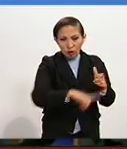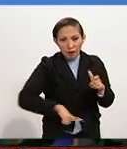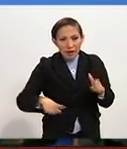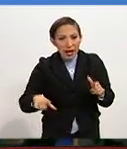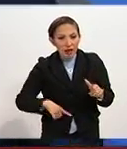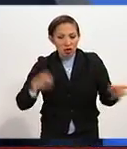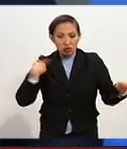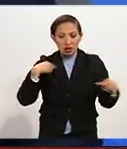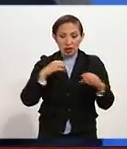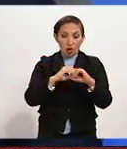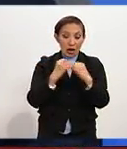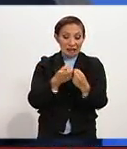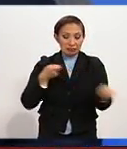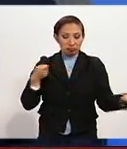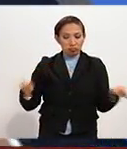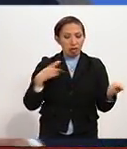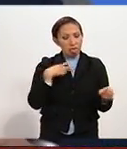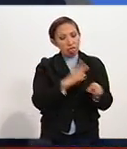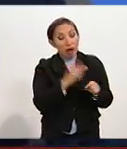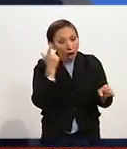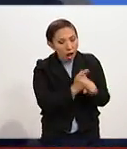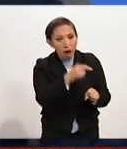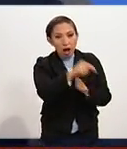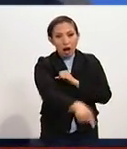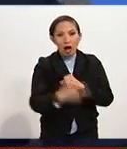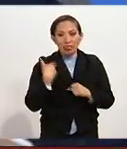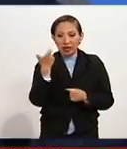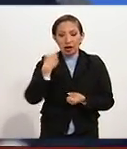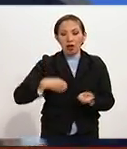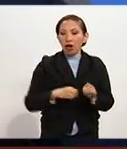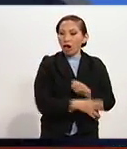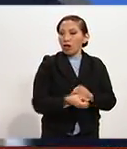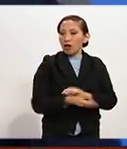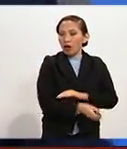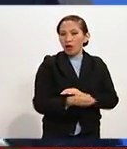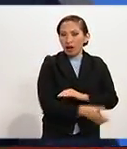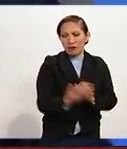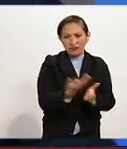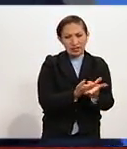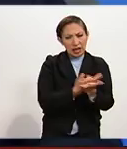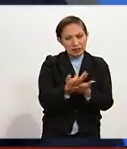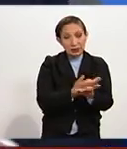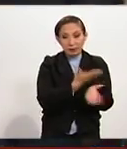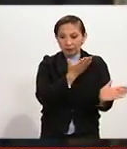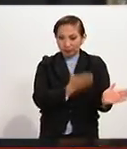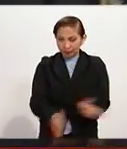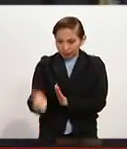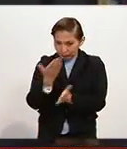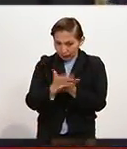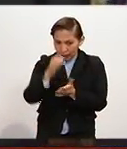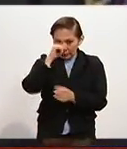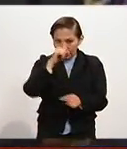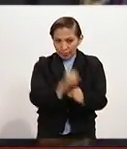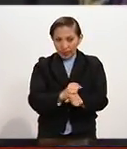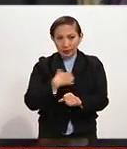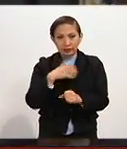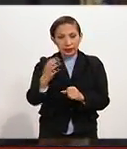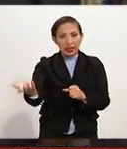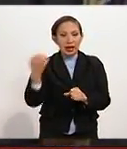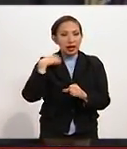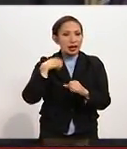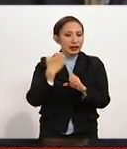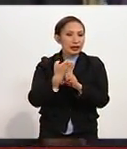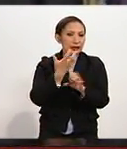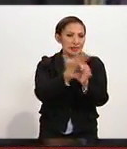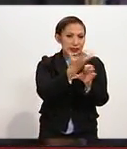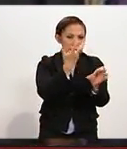organismos reguladores para detectar y prevenir el flujo de fondos ilícitos en el sector financiero. Por su parte, el secretario de Estado